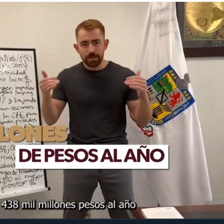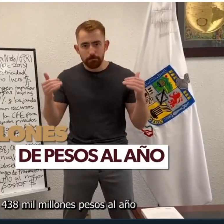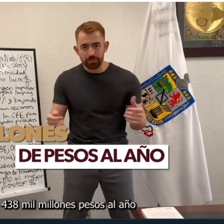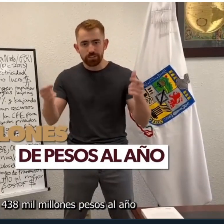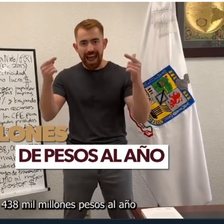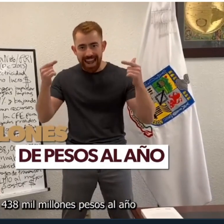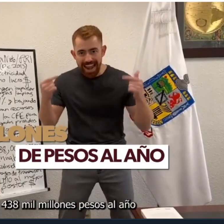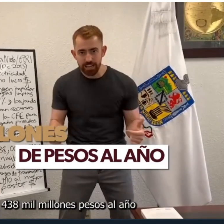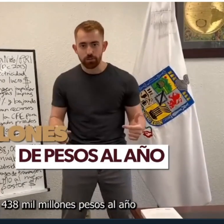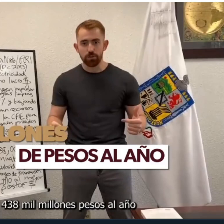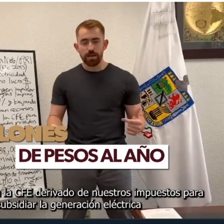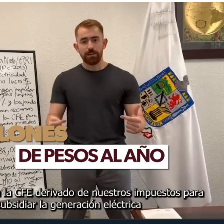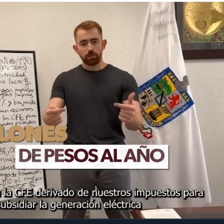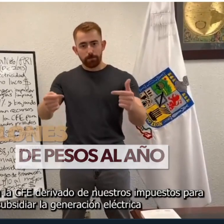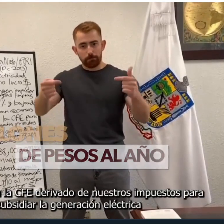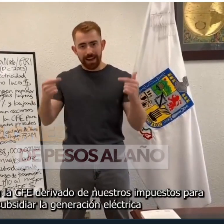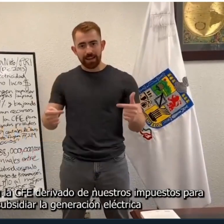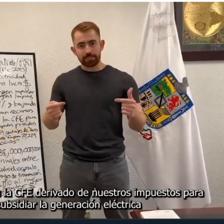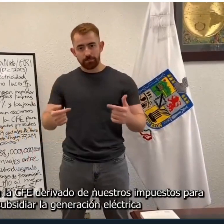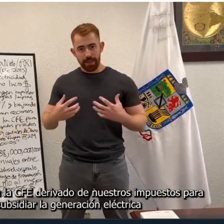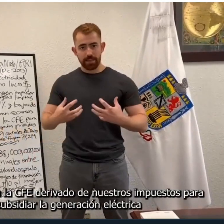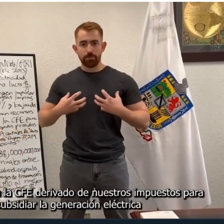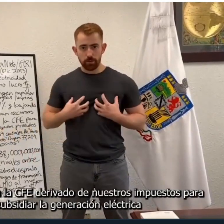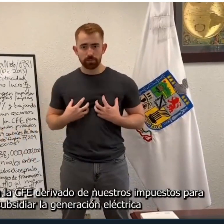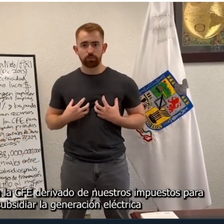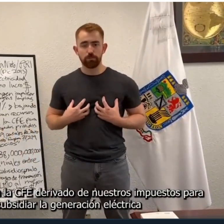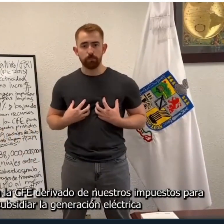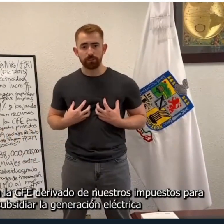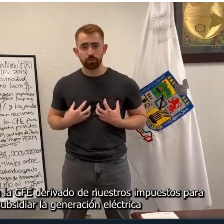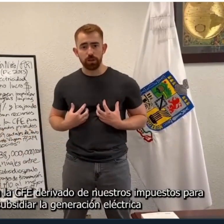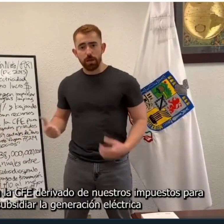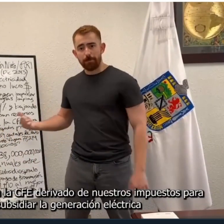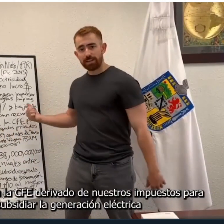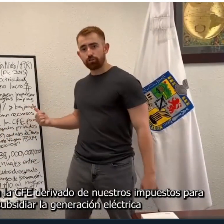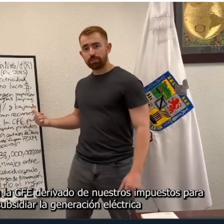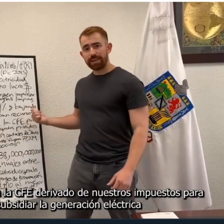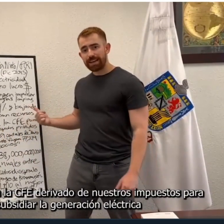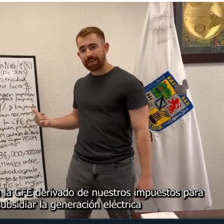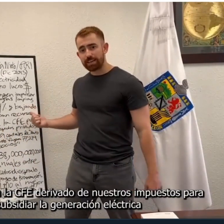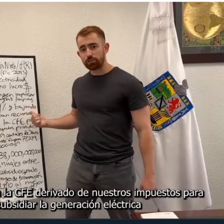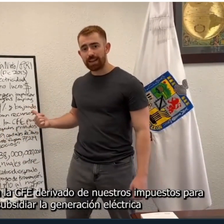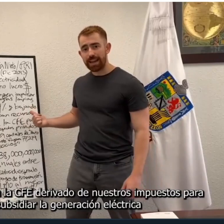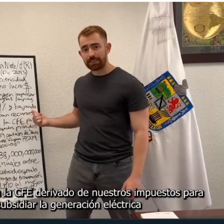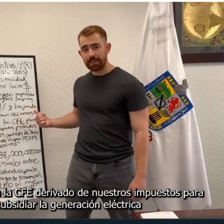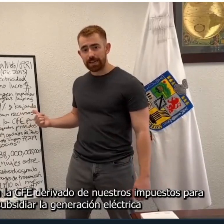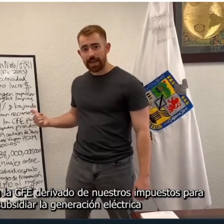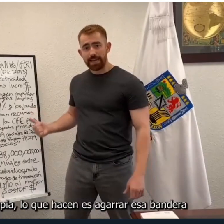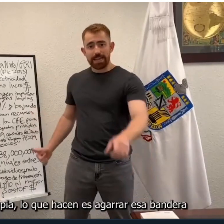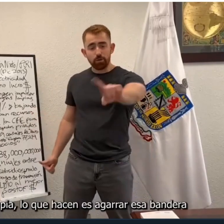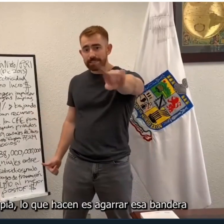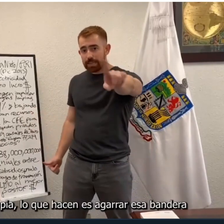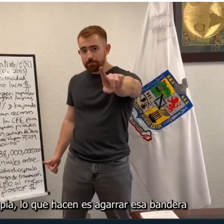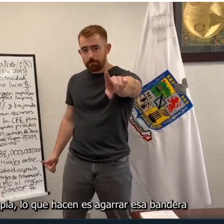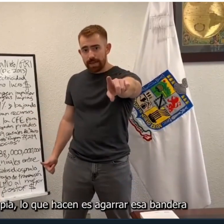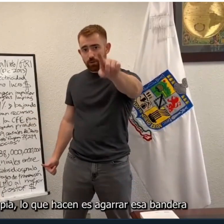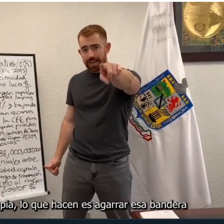438,000 millones de pesos al año es lo que paga la CFE derivado de nuestros impuestos para subsidiar la generación eléctrica. Y